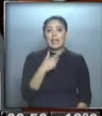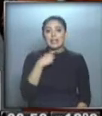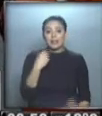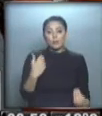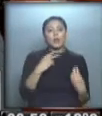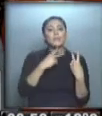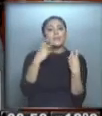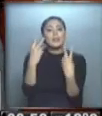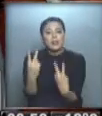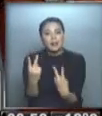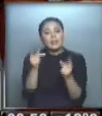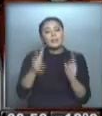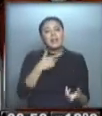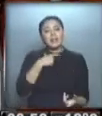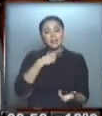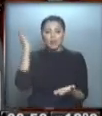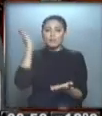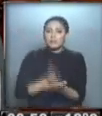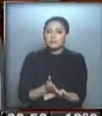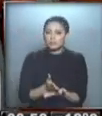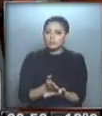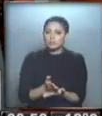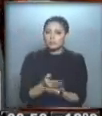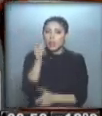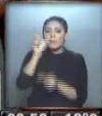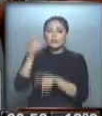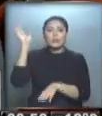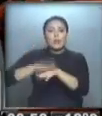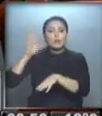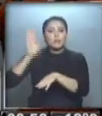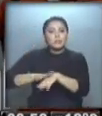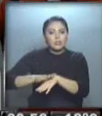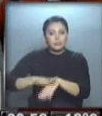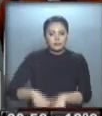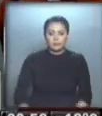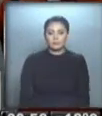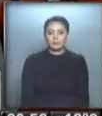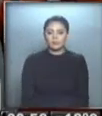viaje. Y queremos que impute a los criminales del franquismo.